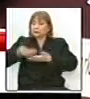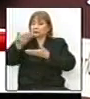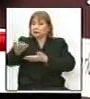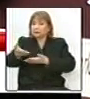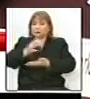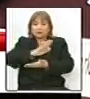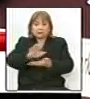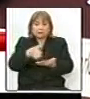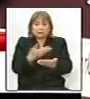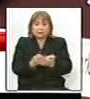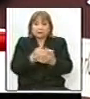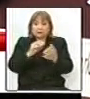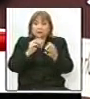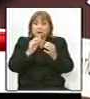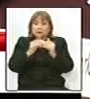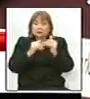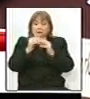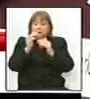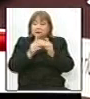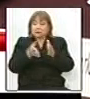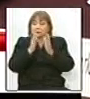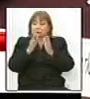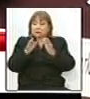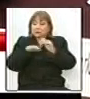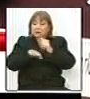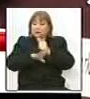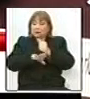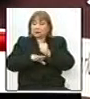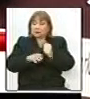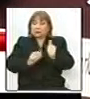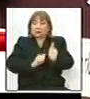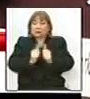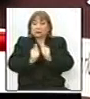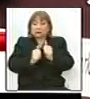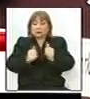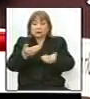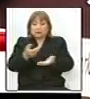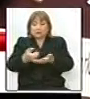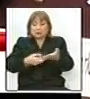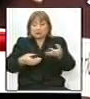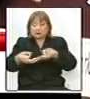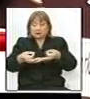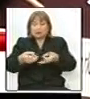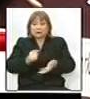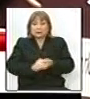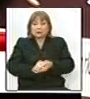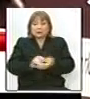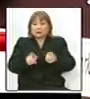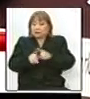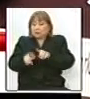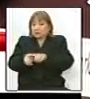las obras se hagan bajo concursos, licitaciones en las mismas